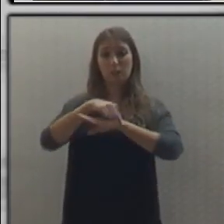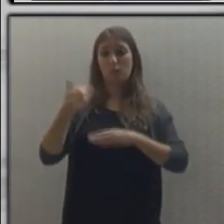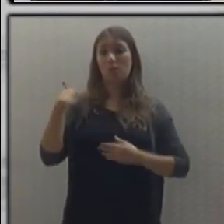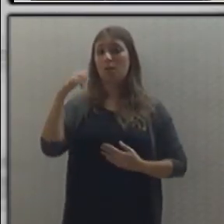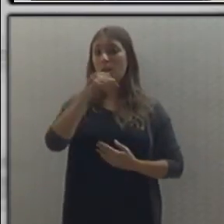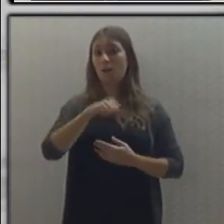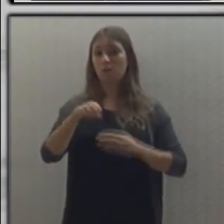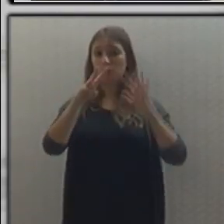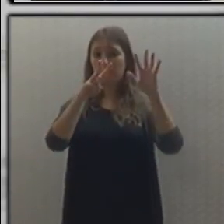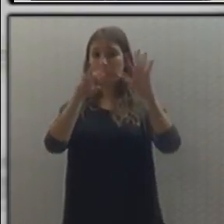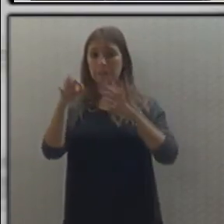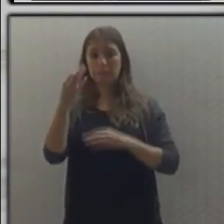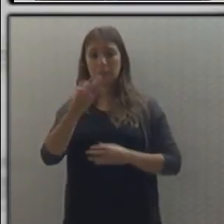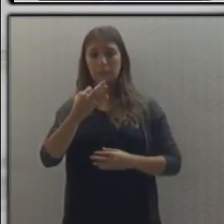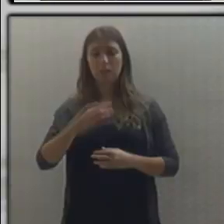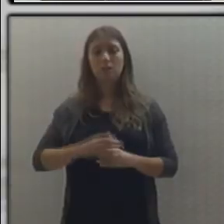ya,